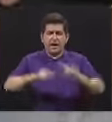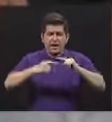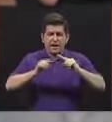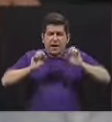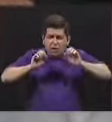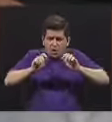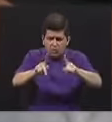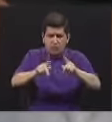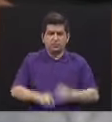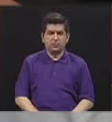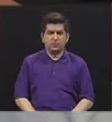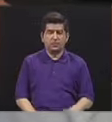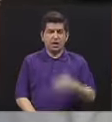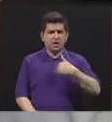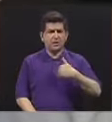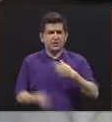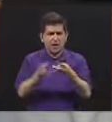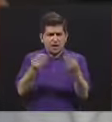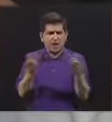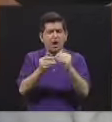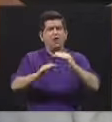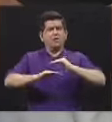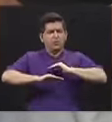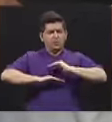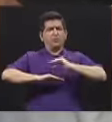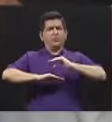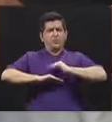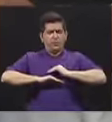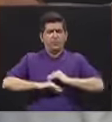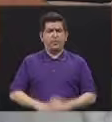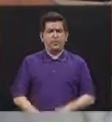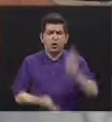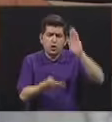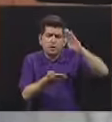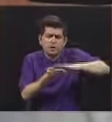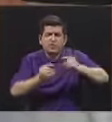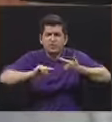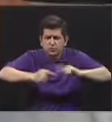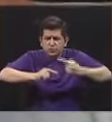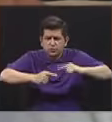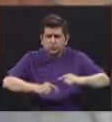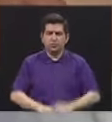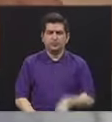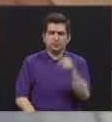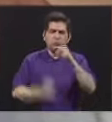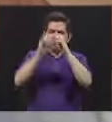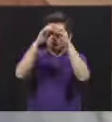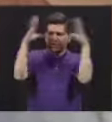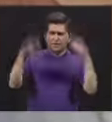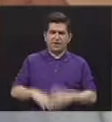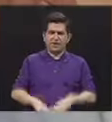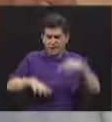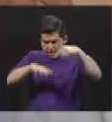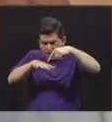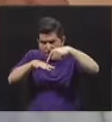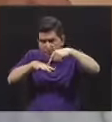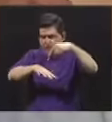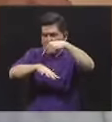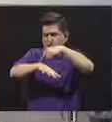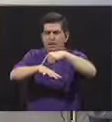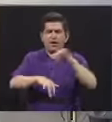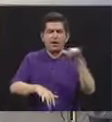áreas donde el dolor lo permita se puede llegar a obtener resultados muy satisfactorios y una disminución en el dolor imagin que la